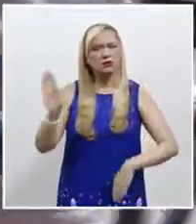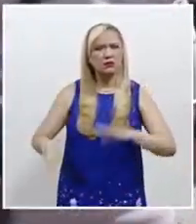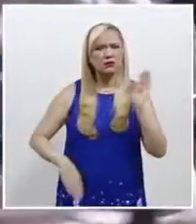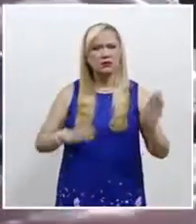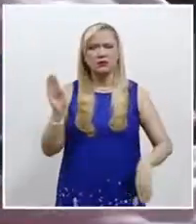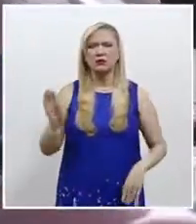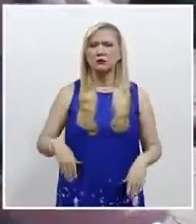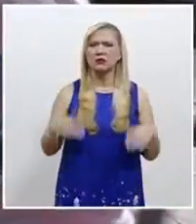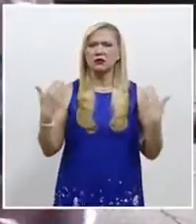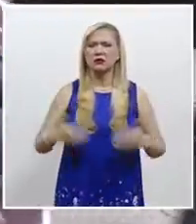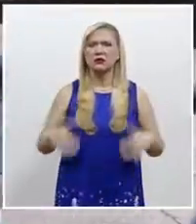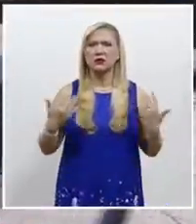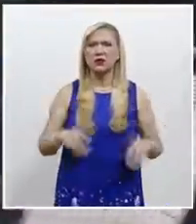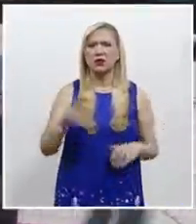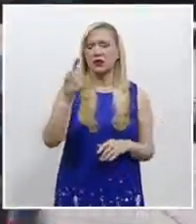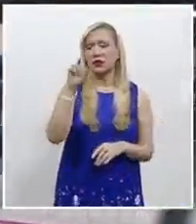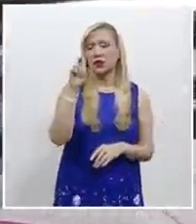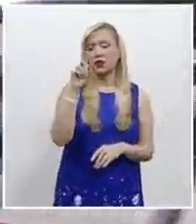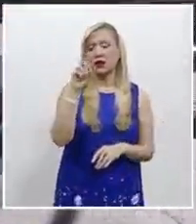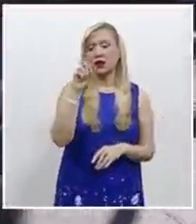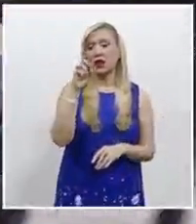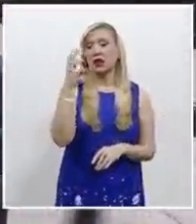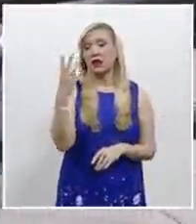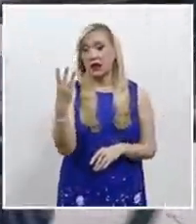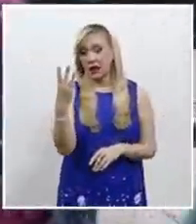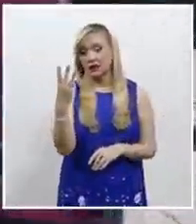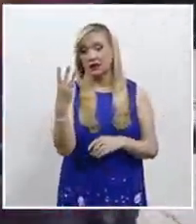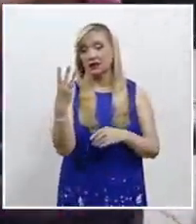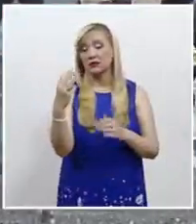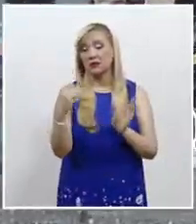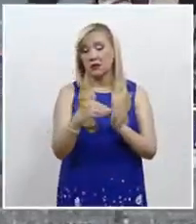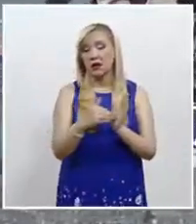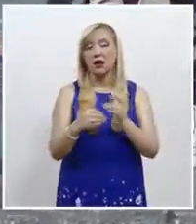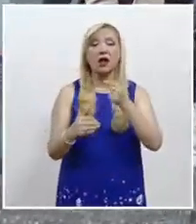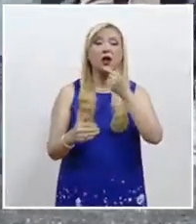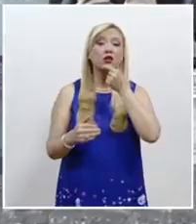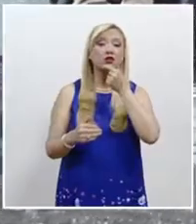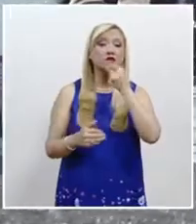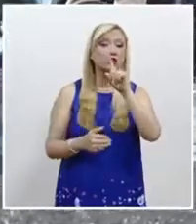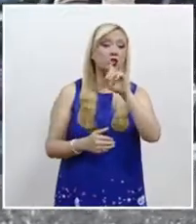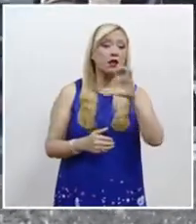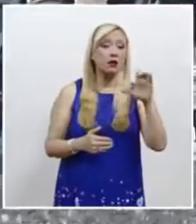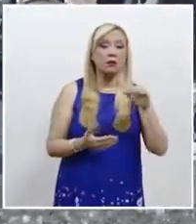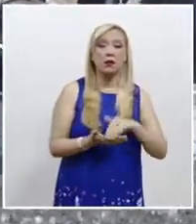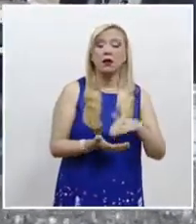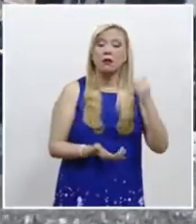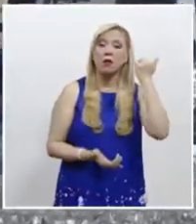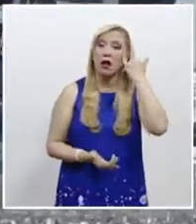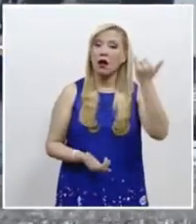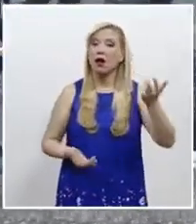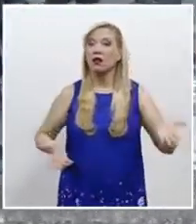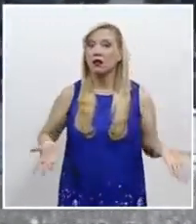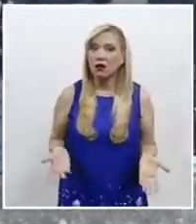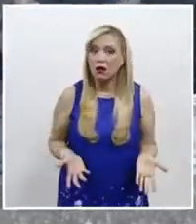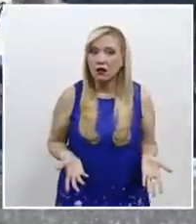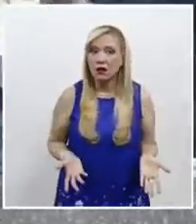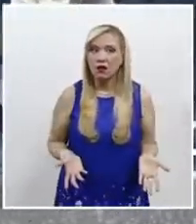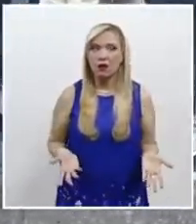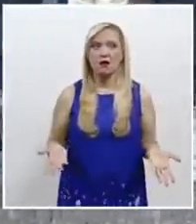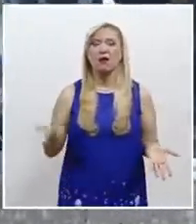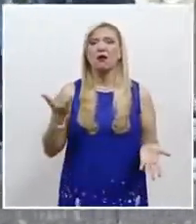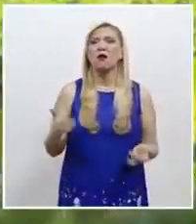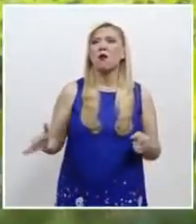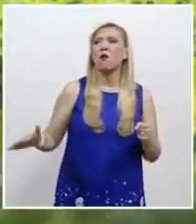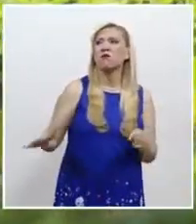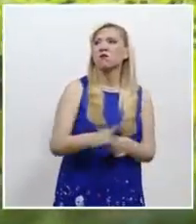de mortalidad fue de 33 por cada 100,000 nacidos vivos, debido en gran parte a la saturación de los servicios de salud por